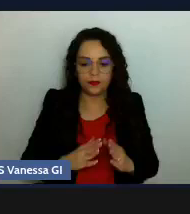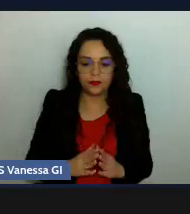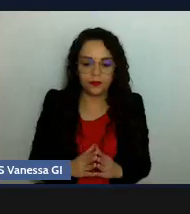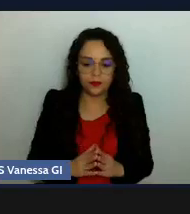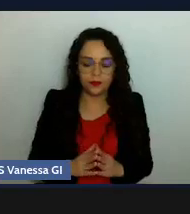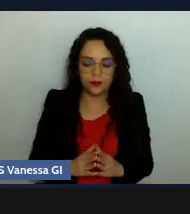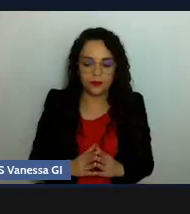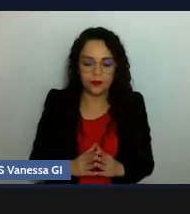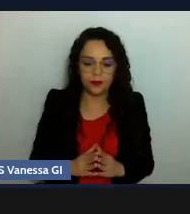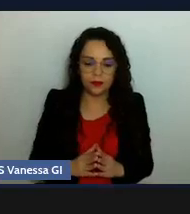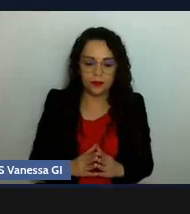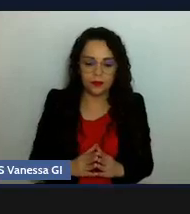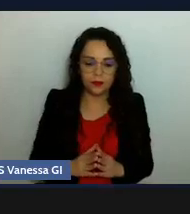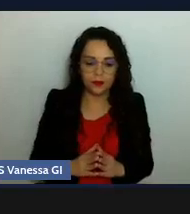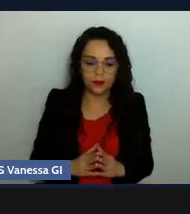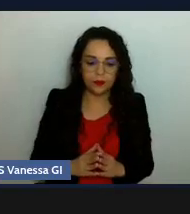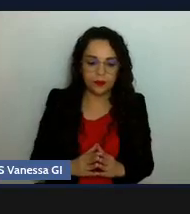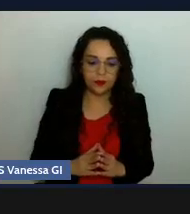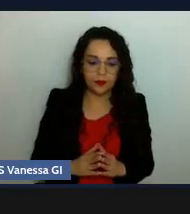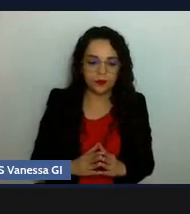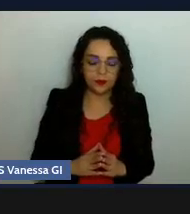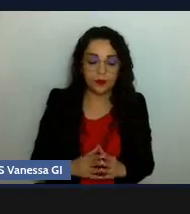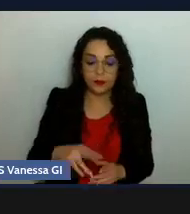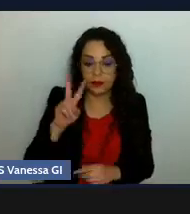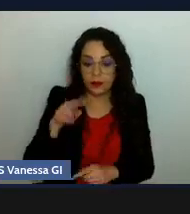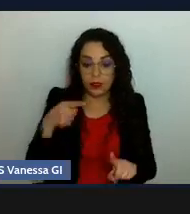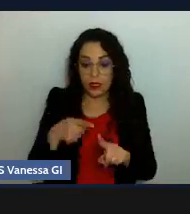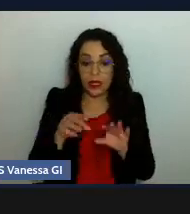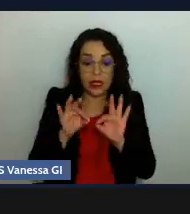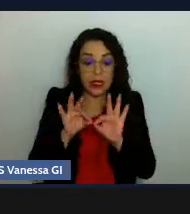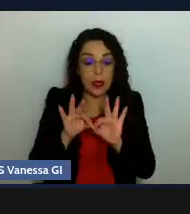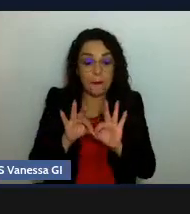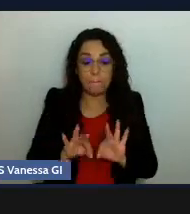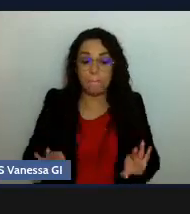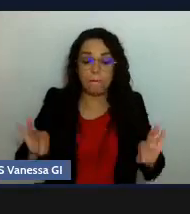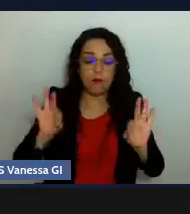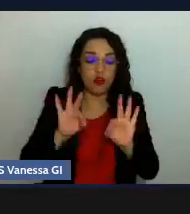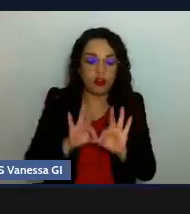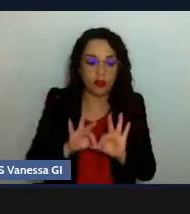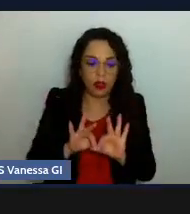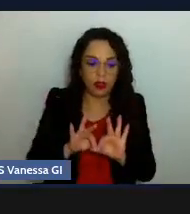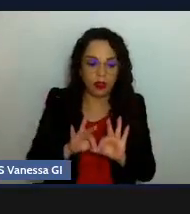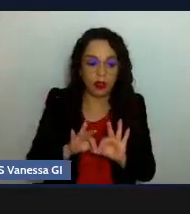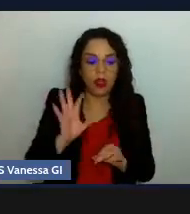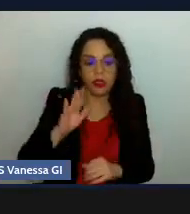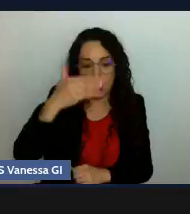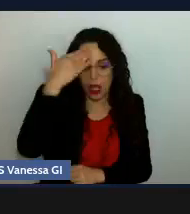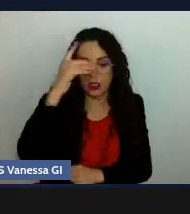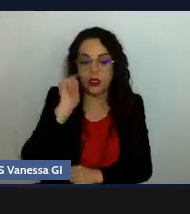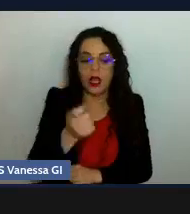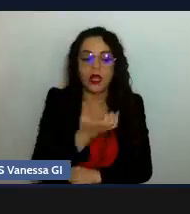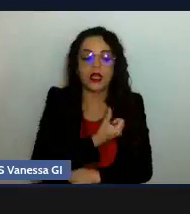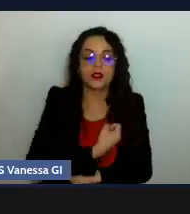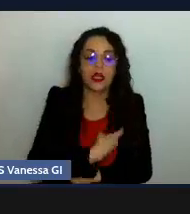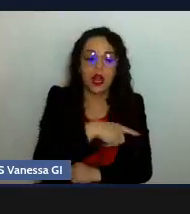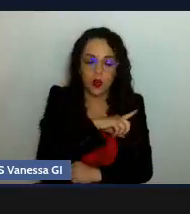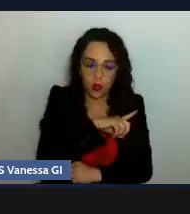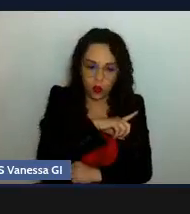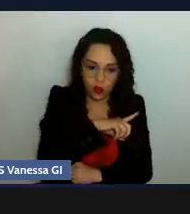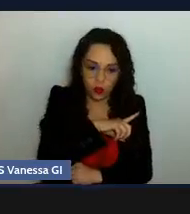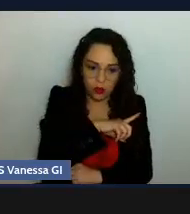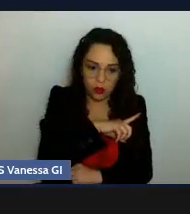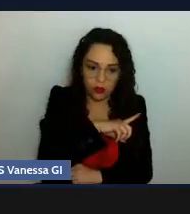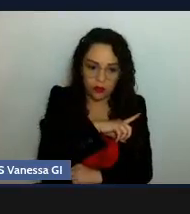Pues llegamos a una parte súper importante, ¿no? O sea, ya vimos qué es la salud, la diferencia entre salud y